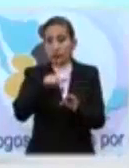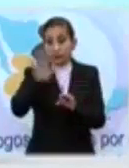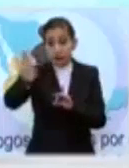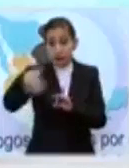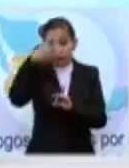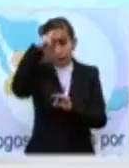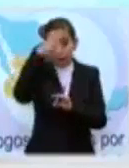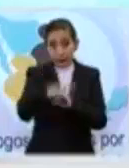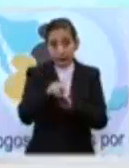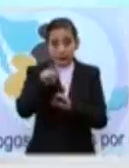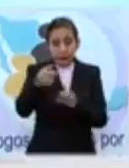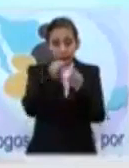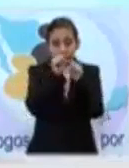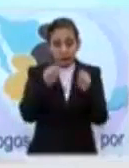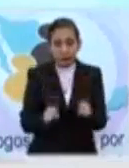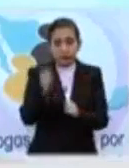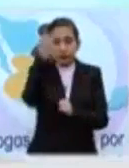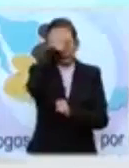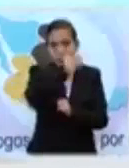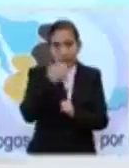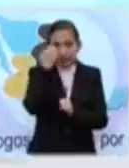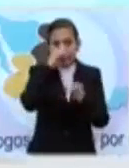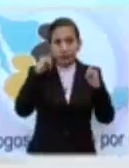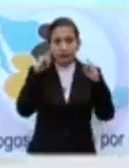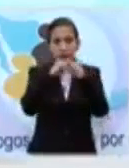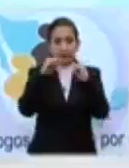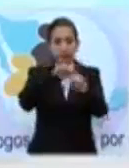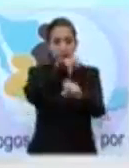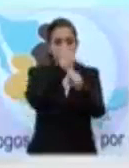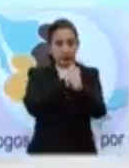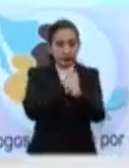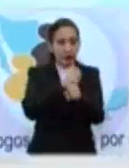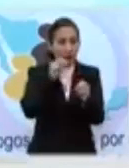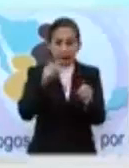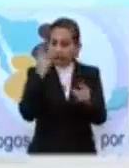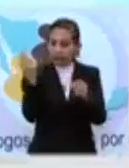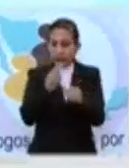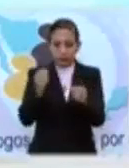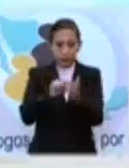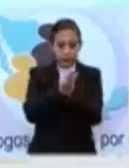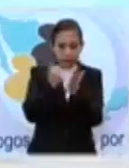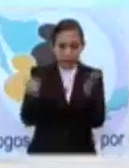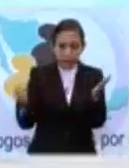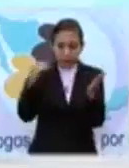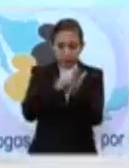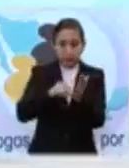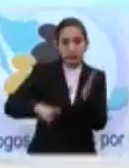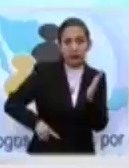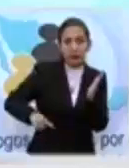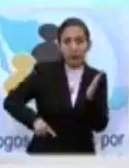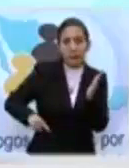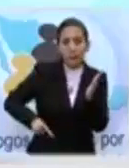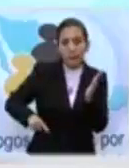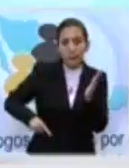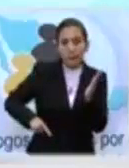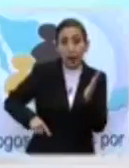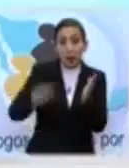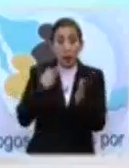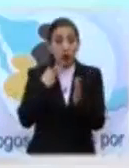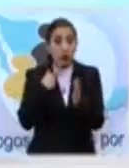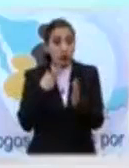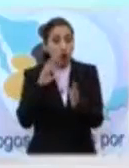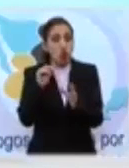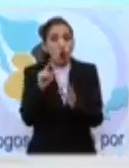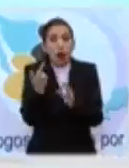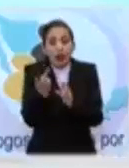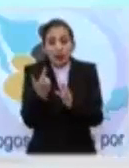México es que es un sistema de evaluación institucionalizado, no depende de una agenda de gobierno en términos de los ciclos políticos, no